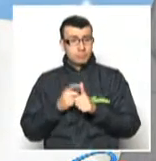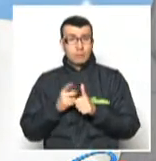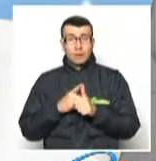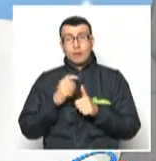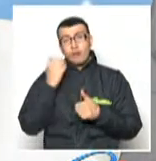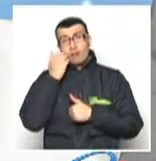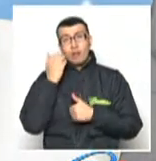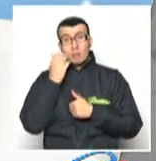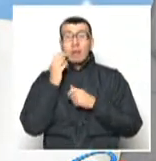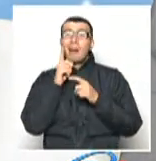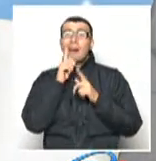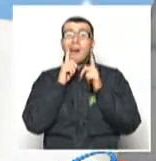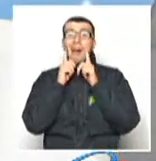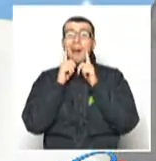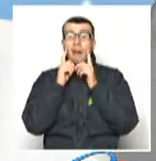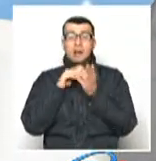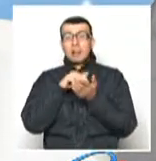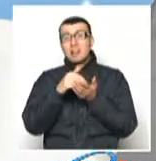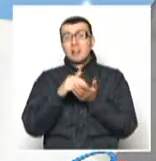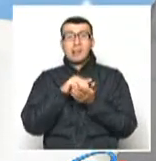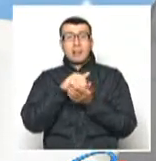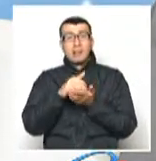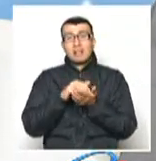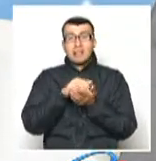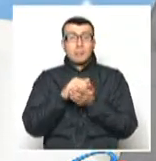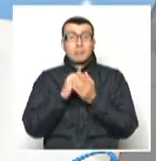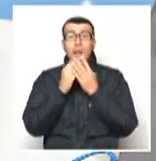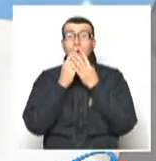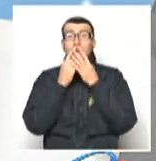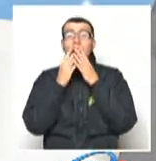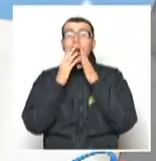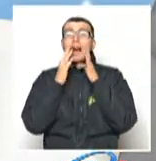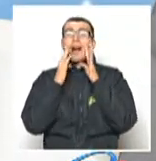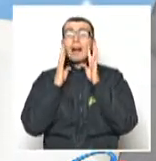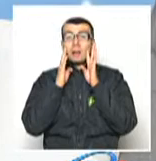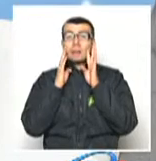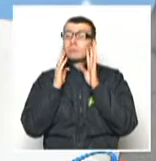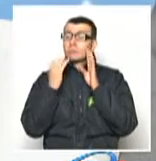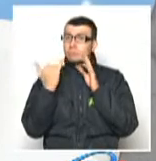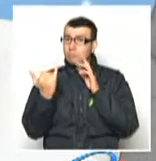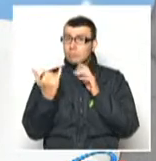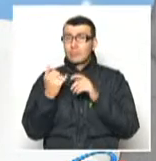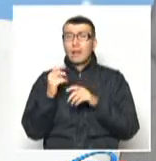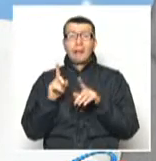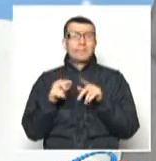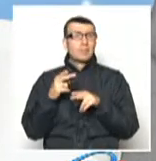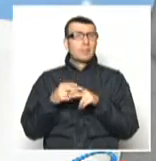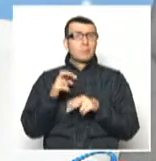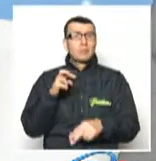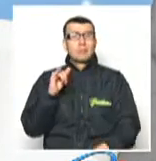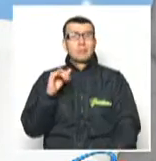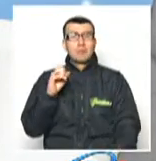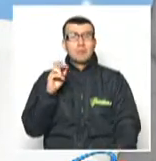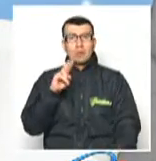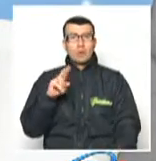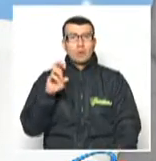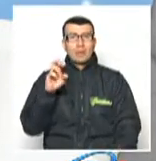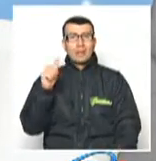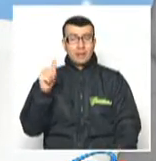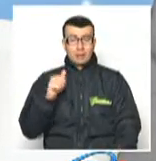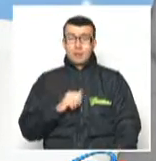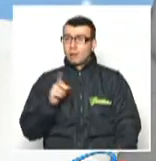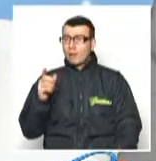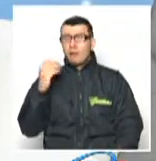periodontal o la enfermedad de las encías, o de lo que habla la gente, que es piorrea a veces, que es más fácil, pues, de entender para la gente, es una